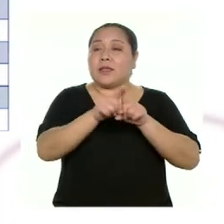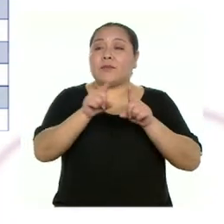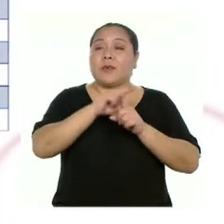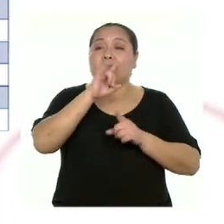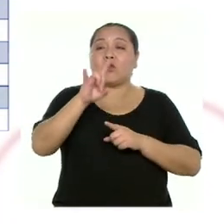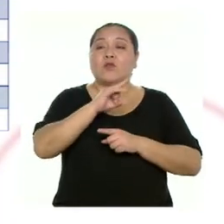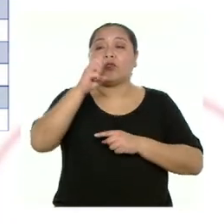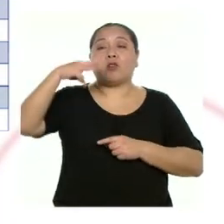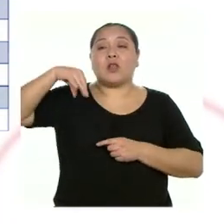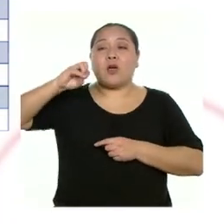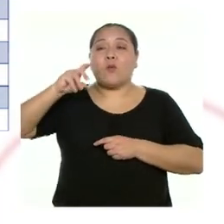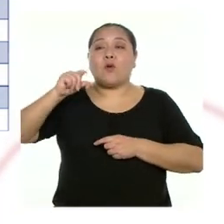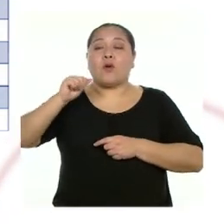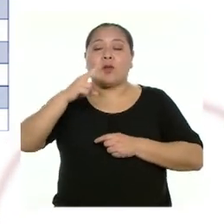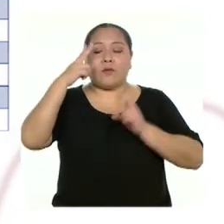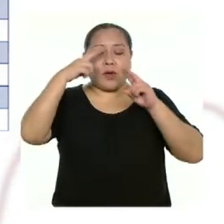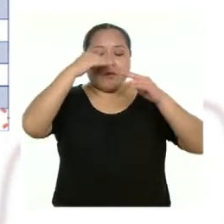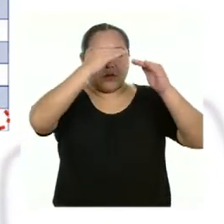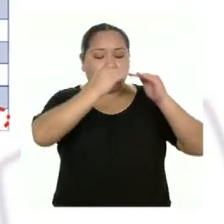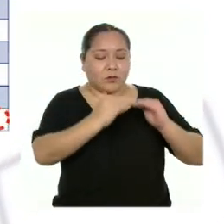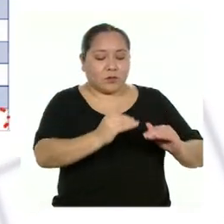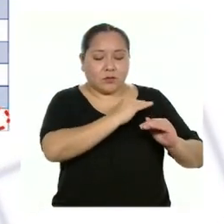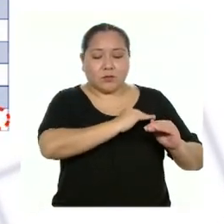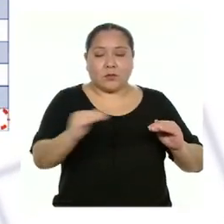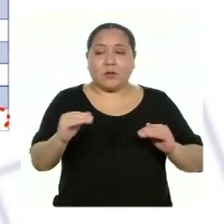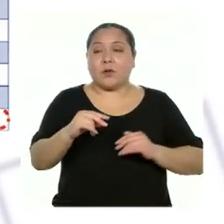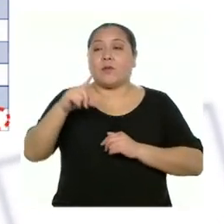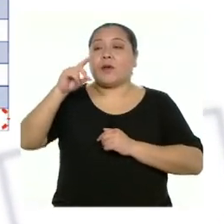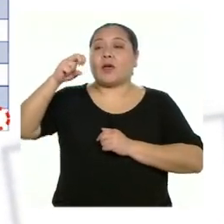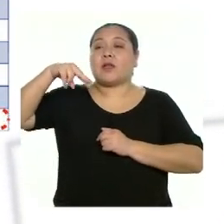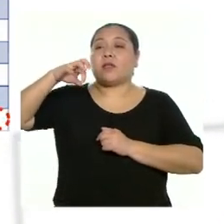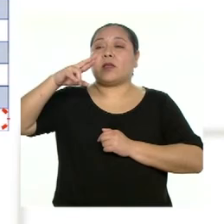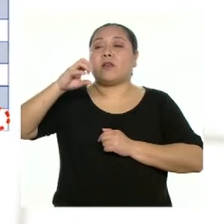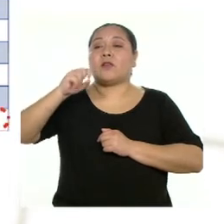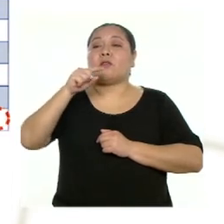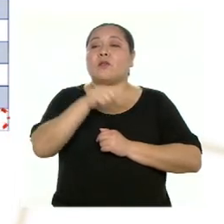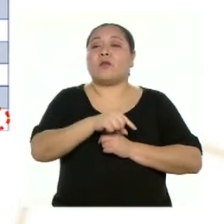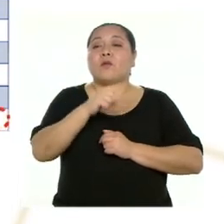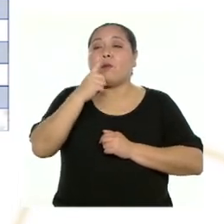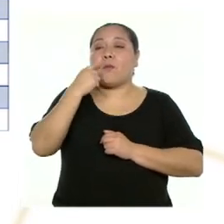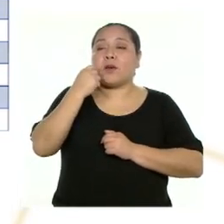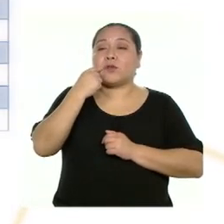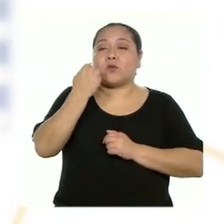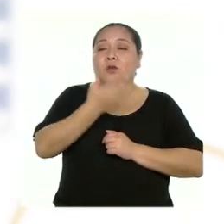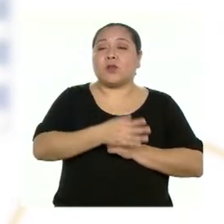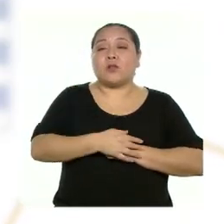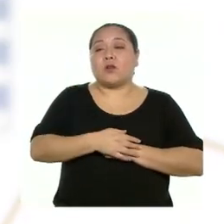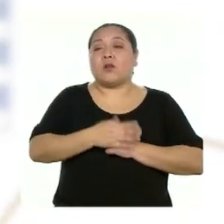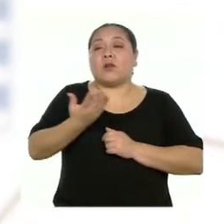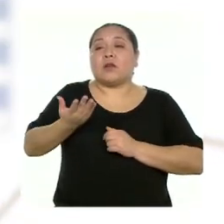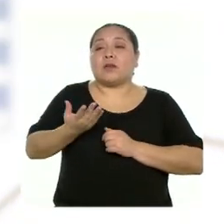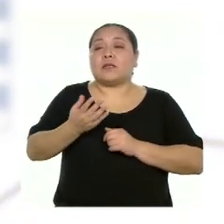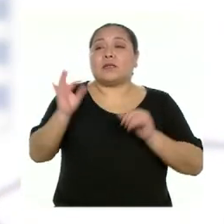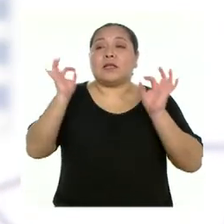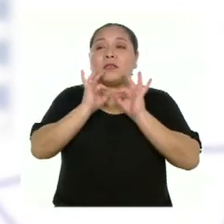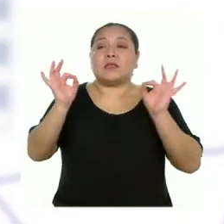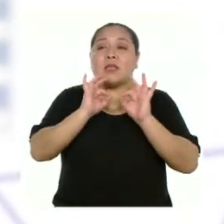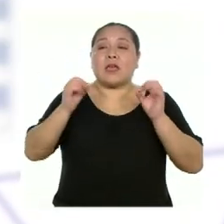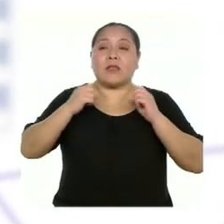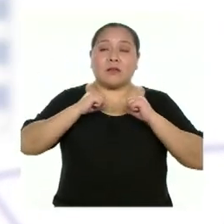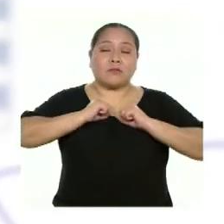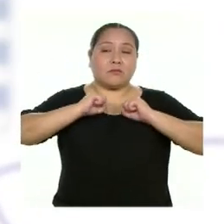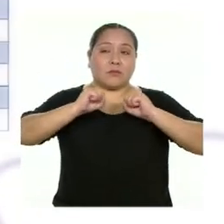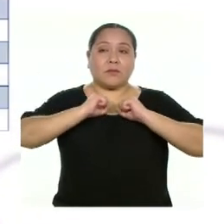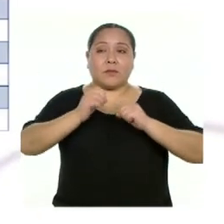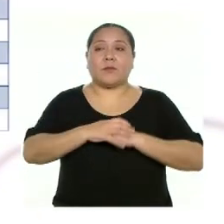moda. Miremos la fila de abajo. Para el género masculino, la moda es ninguna actividad física,